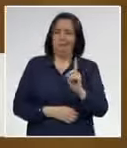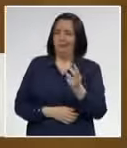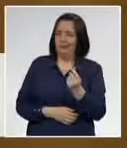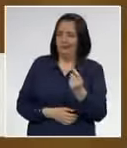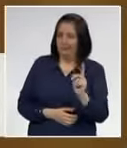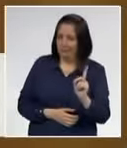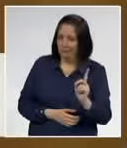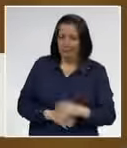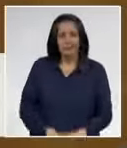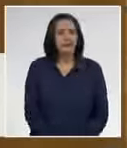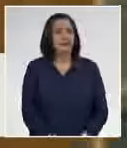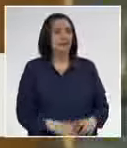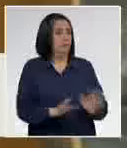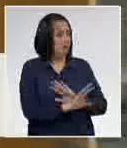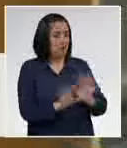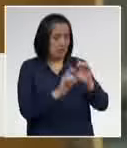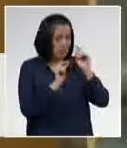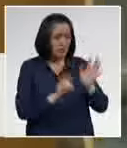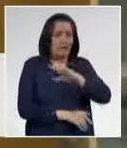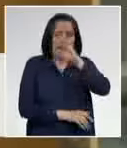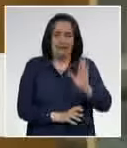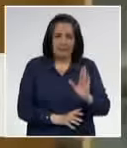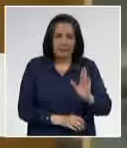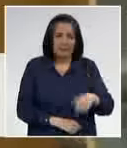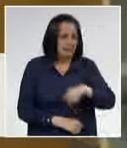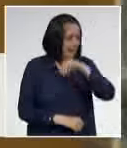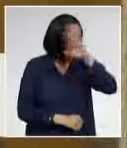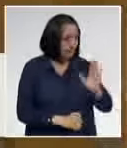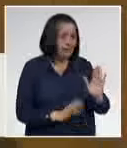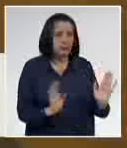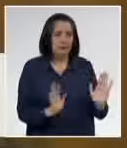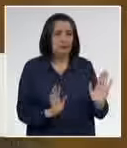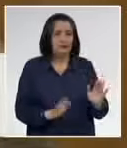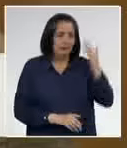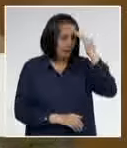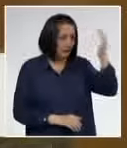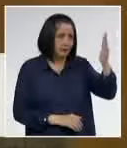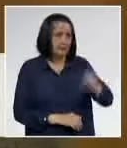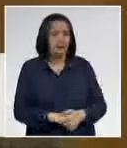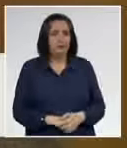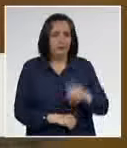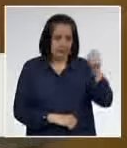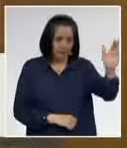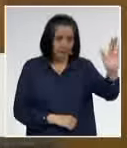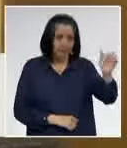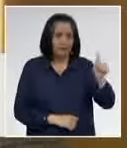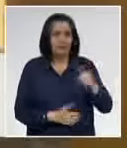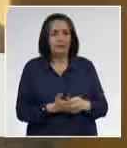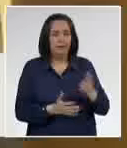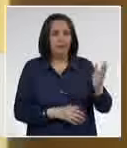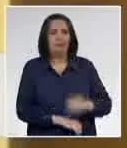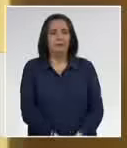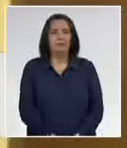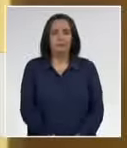económico. ¿Mm? No va a salir nada, ninguna sorpresa. Jamás, cuentas. Jamás. Señor, de todas maneras, ahí nos vamos. Salud, a la